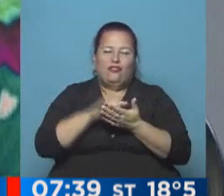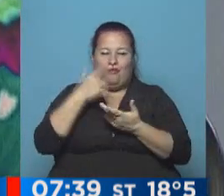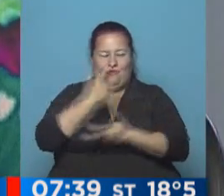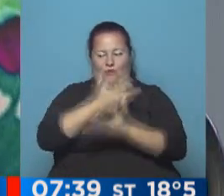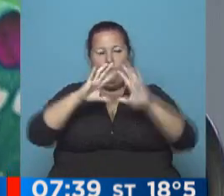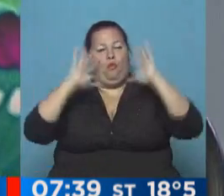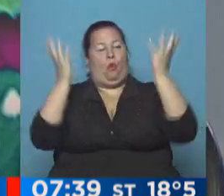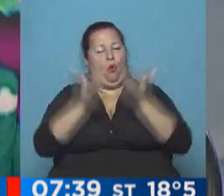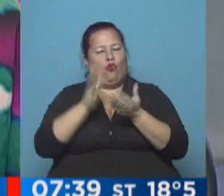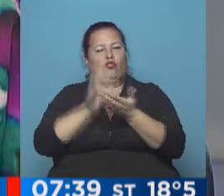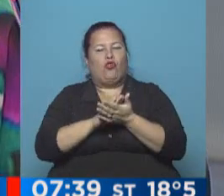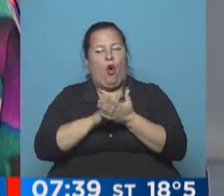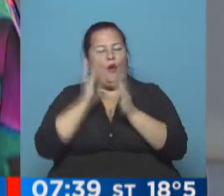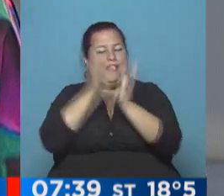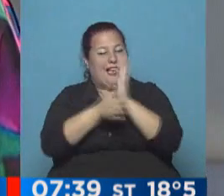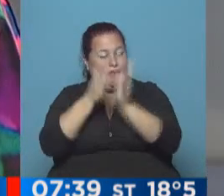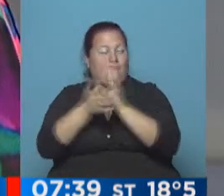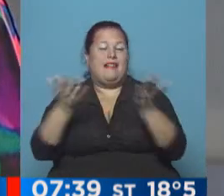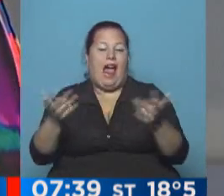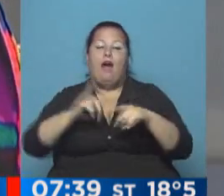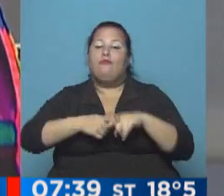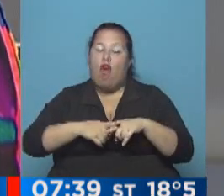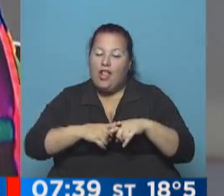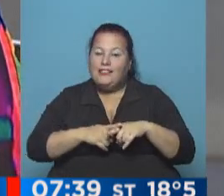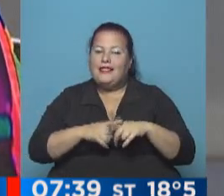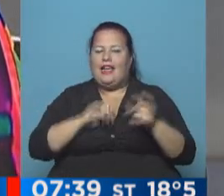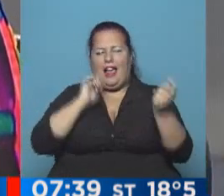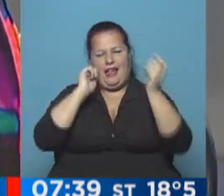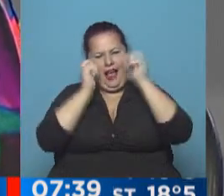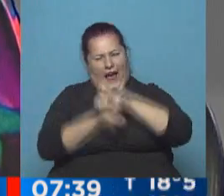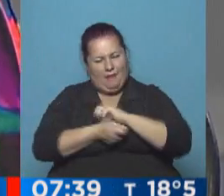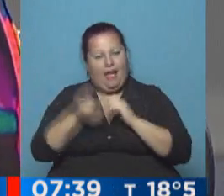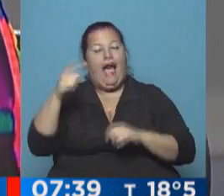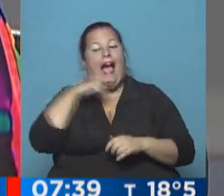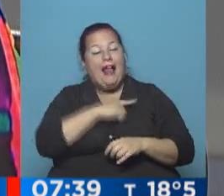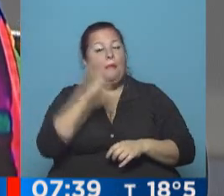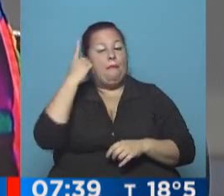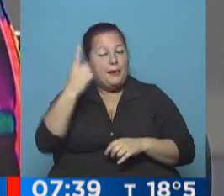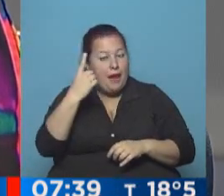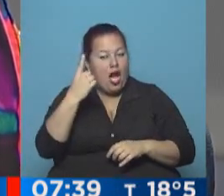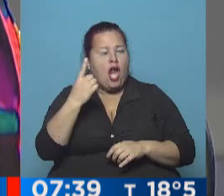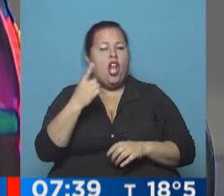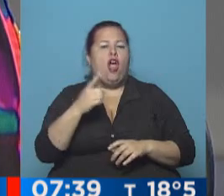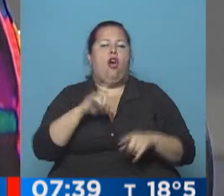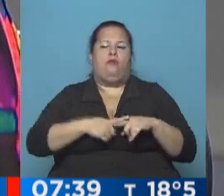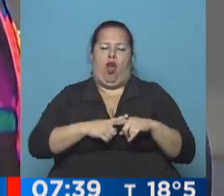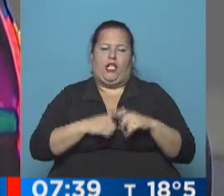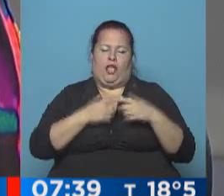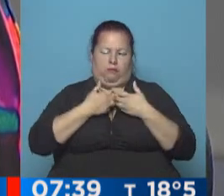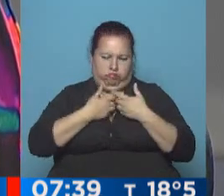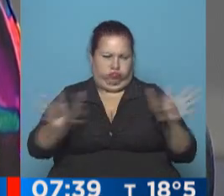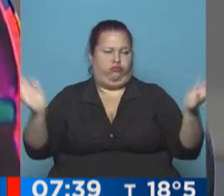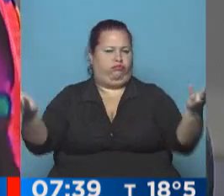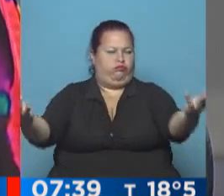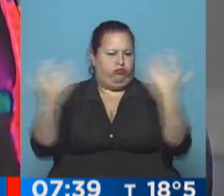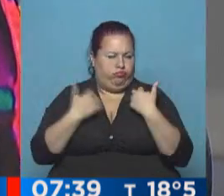comunidad internacional con el tema de los refugiados, claro, las políticas van cambiando. Alemania primero tenía una política de apertura